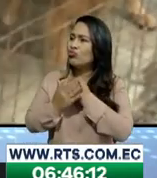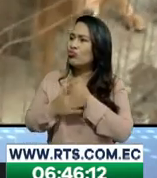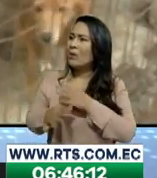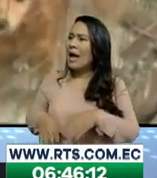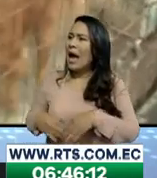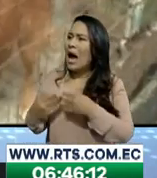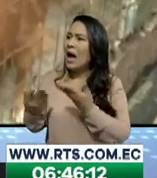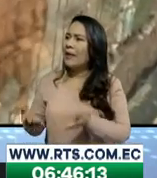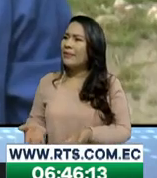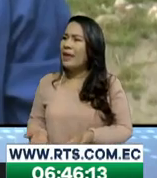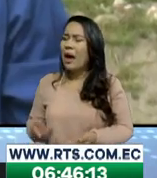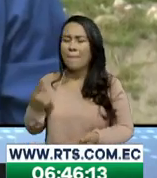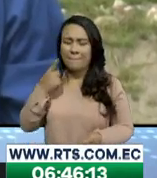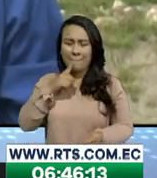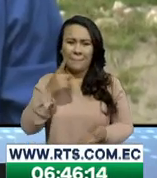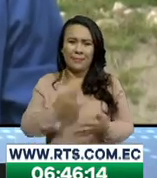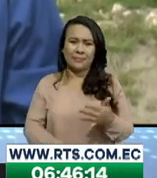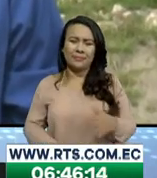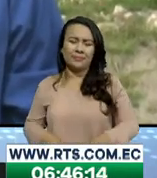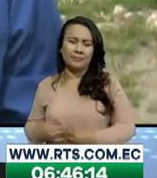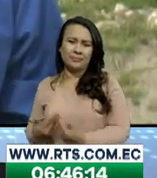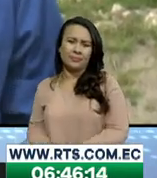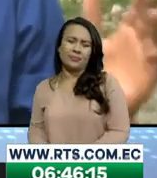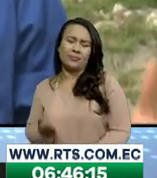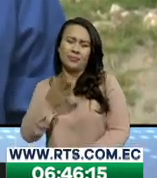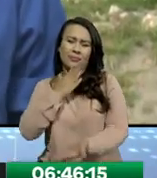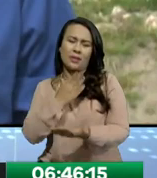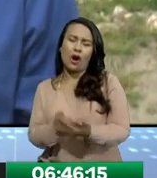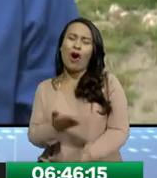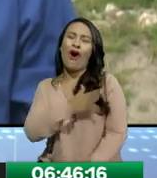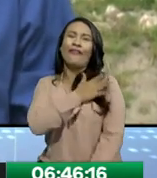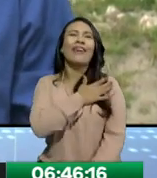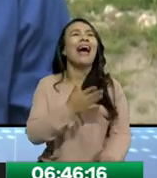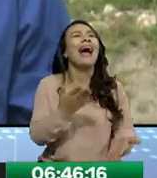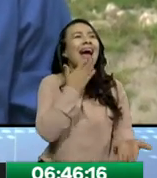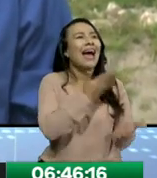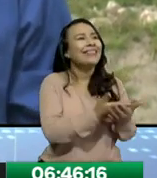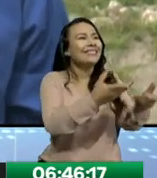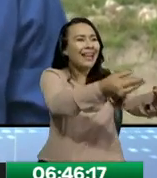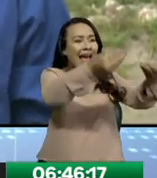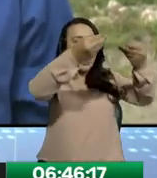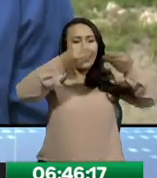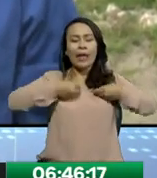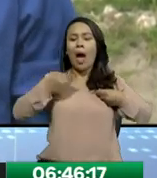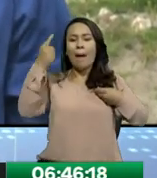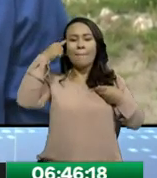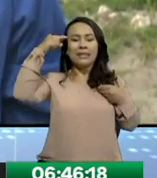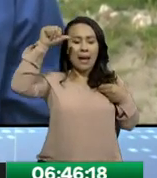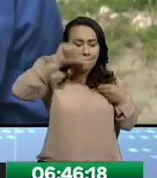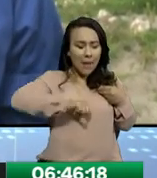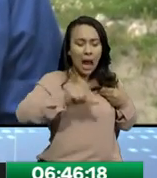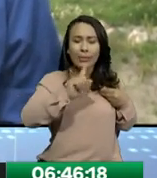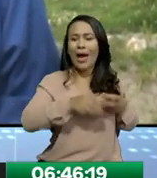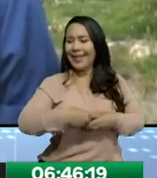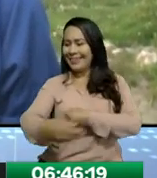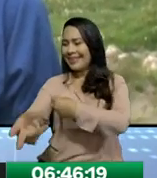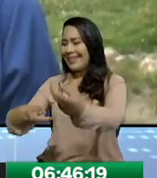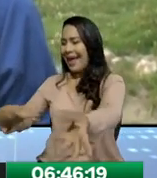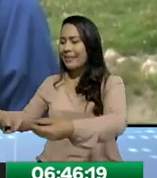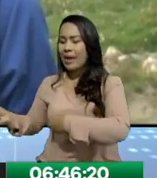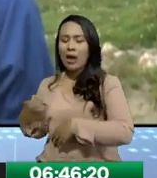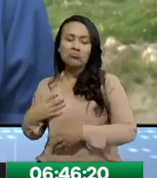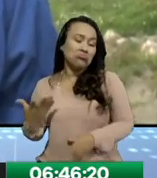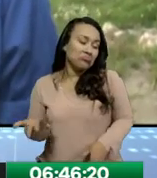estas donaciones, ¿no? Recibe confiados, José Luisa, ¿no? Porque ellos no están pensando en la maldad, sino dicen, ah, bueno, está